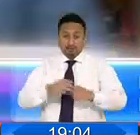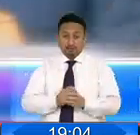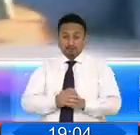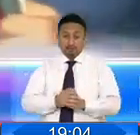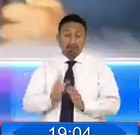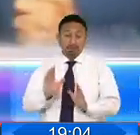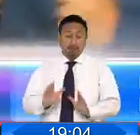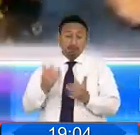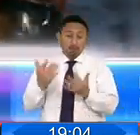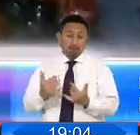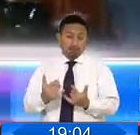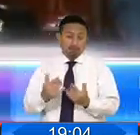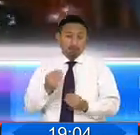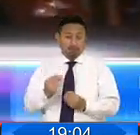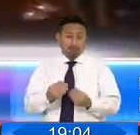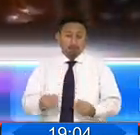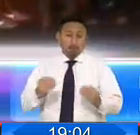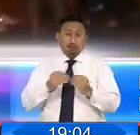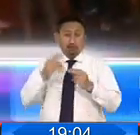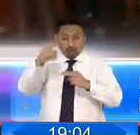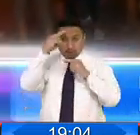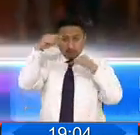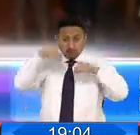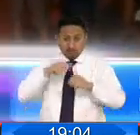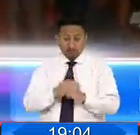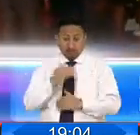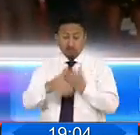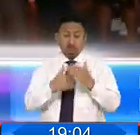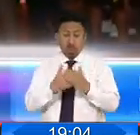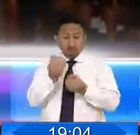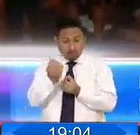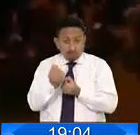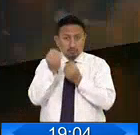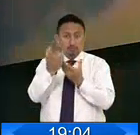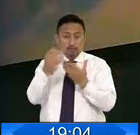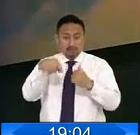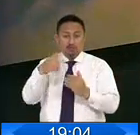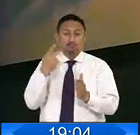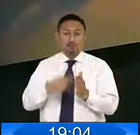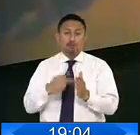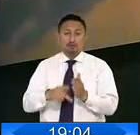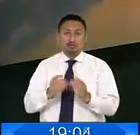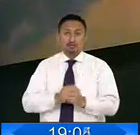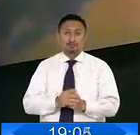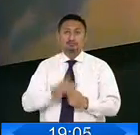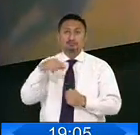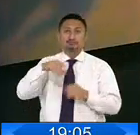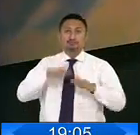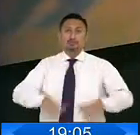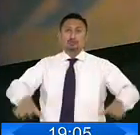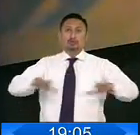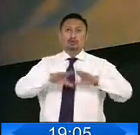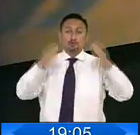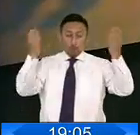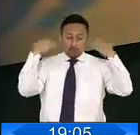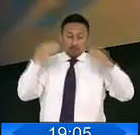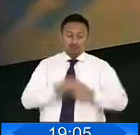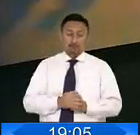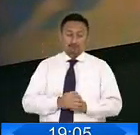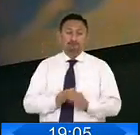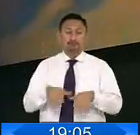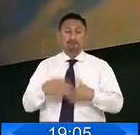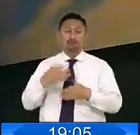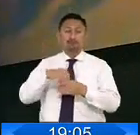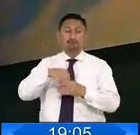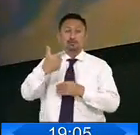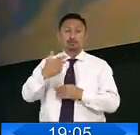lo amerite estaremos transmitiendo nuevamente en vivo de lo que ocurra en este sector de Guayaquil, específicamente en el